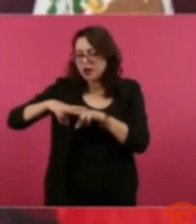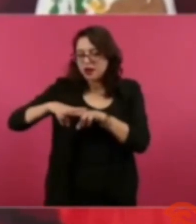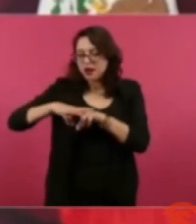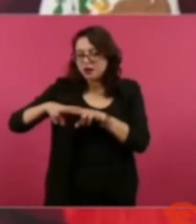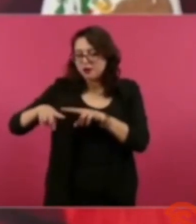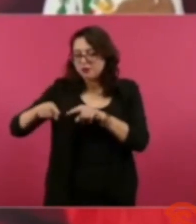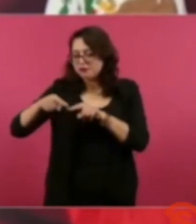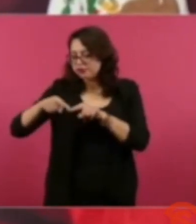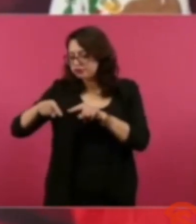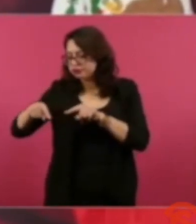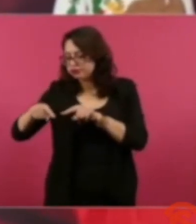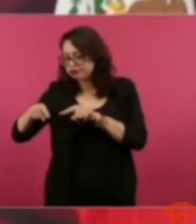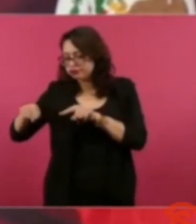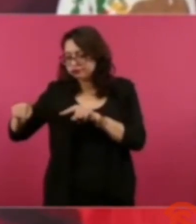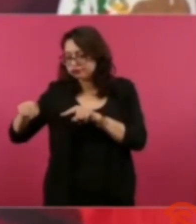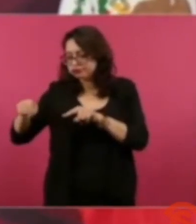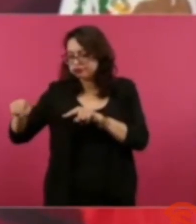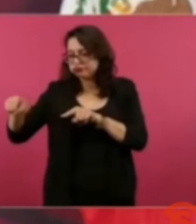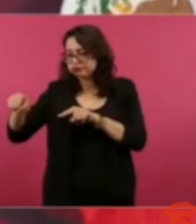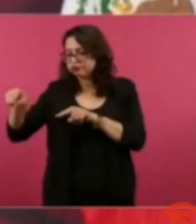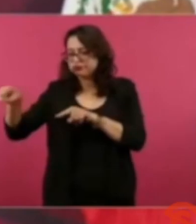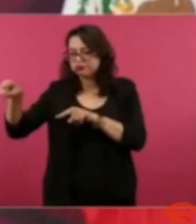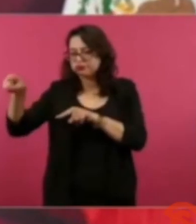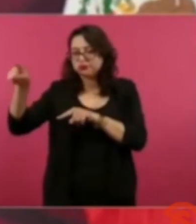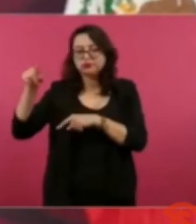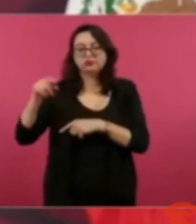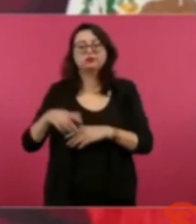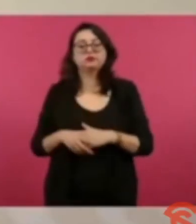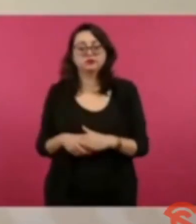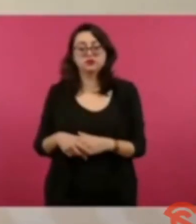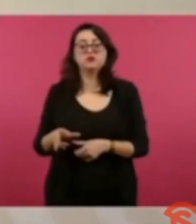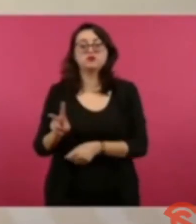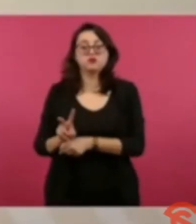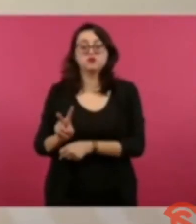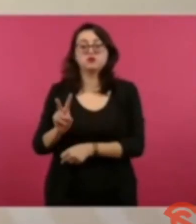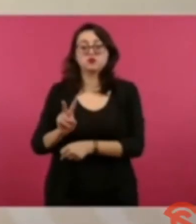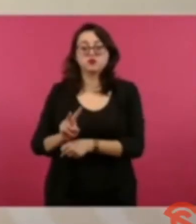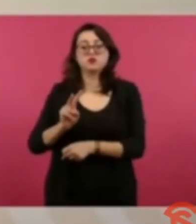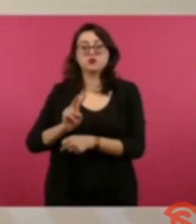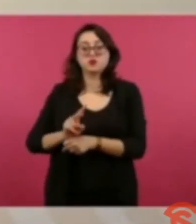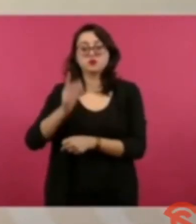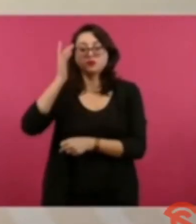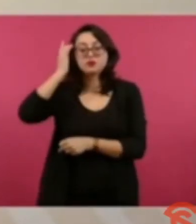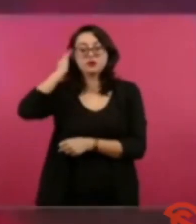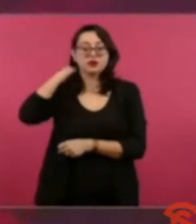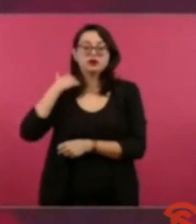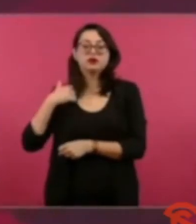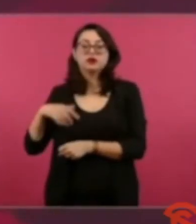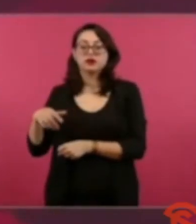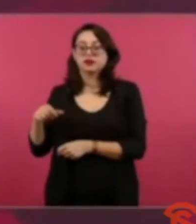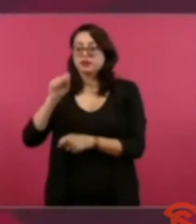hasta Ixtepec. Voy a pasar nada más por el puerto Chiapas,